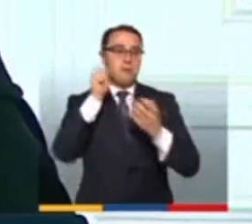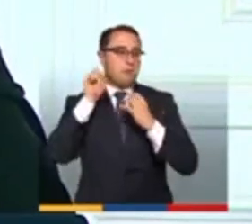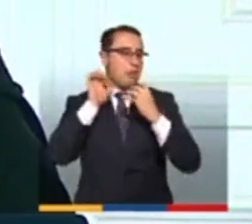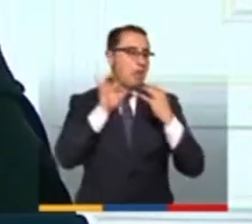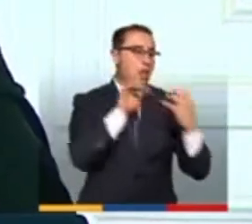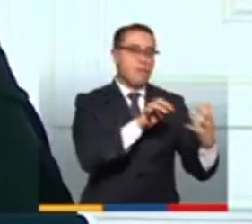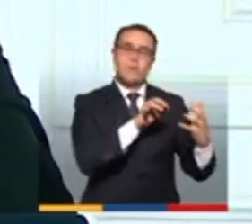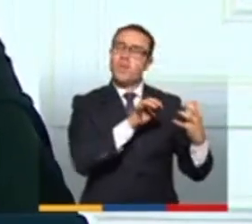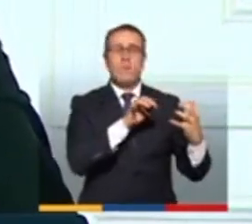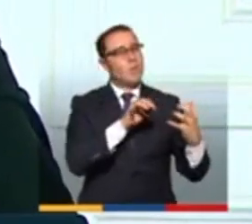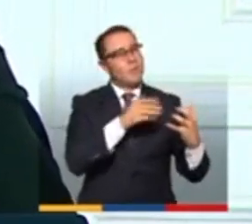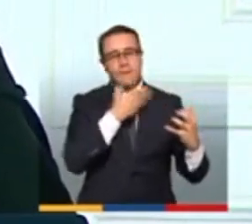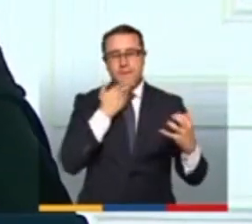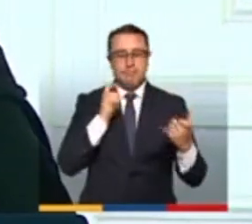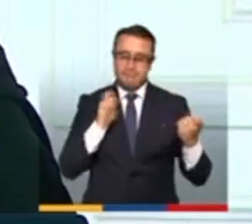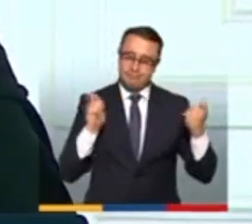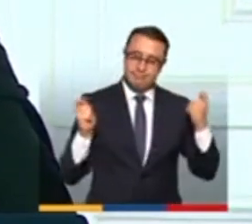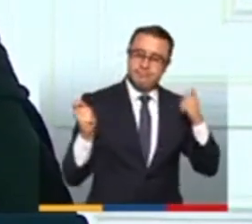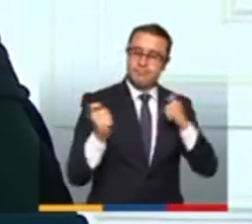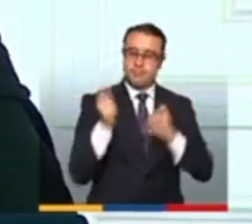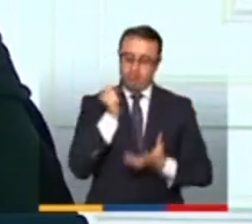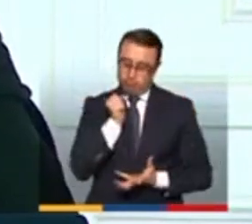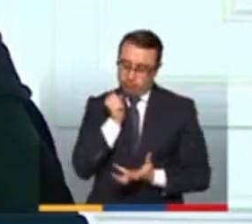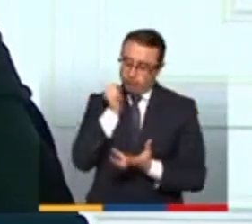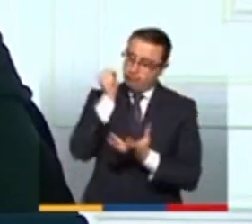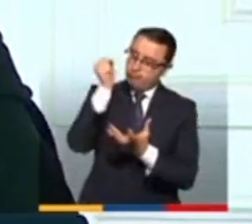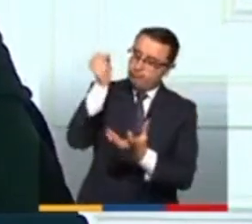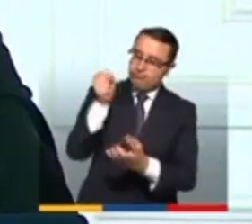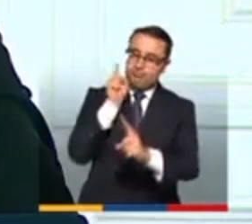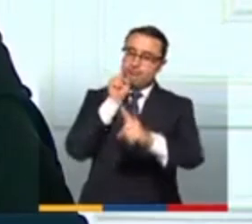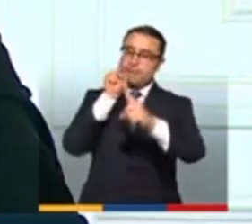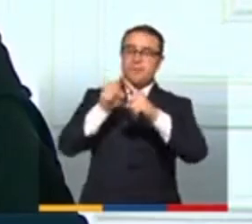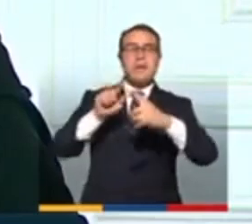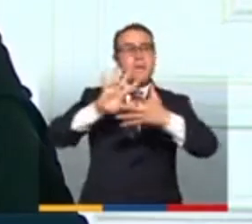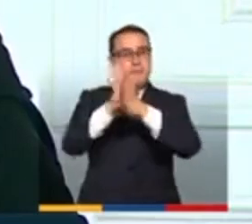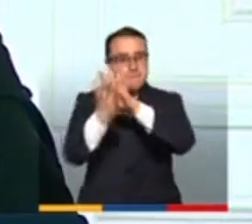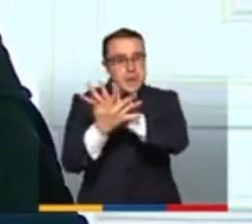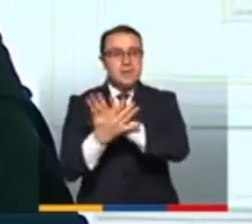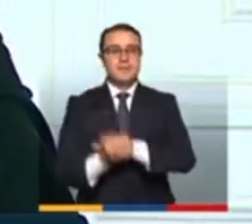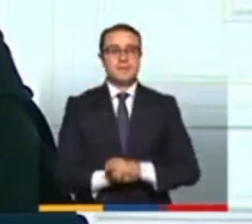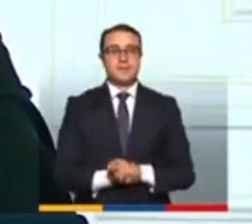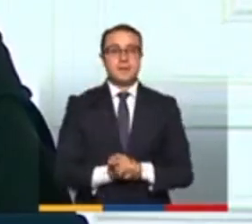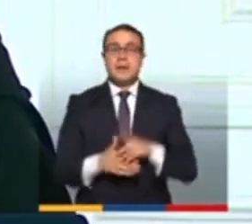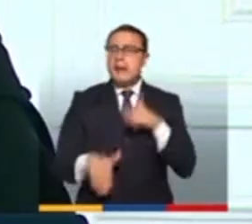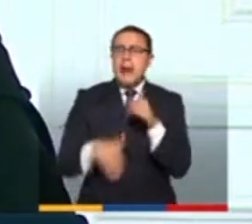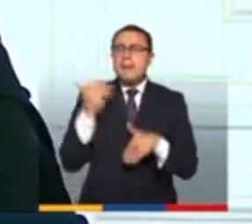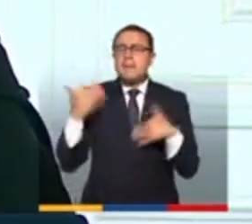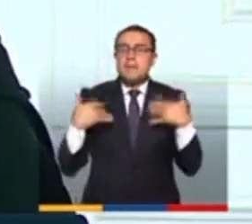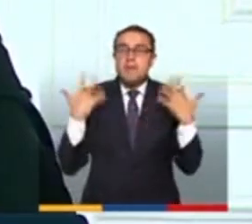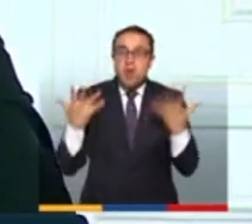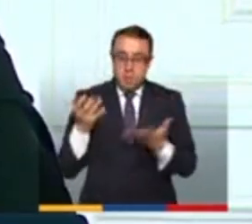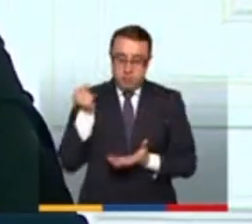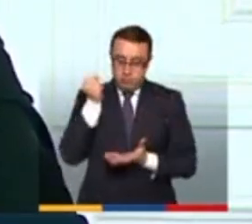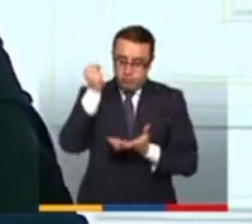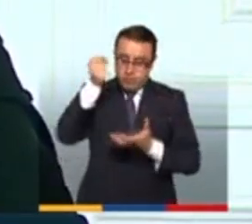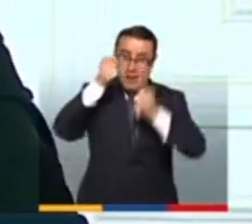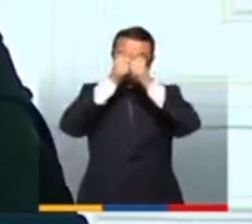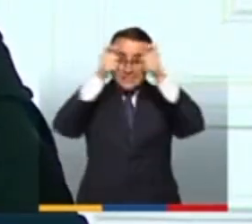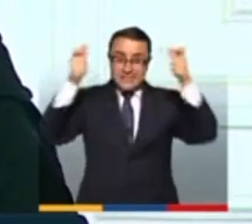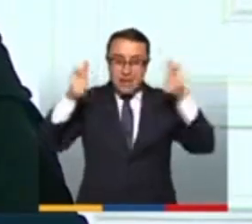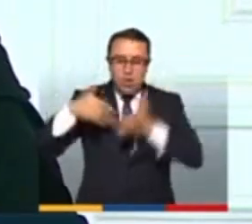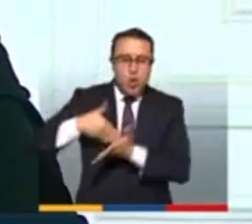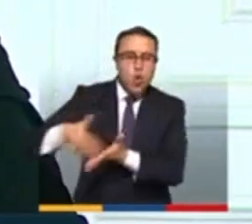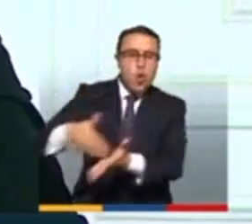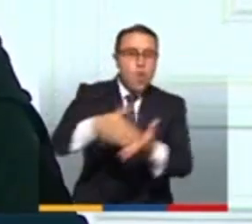hacer la paz empieza por gastarse un dinero público en compras de tierras fértiles que equivalgan a